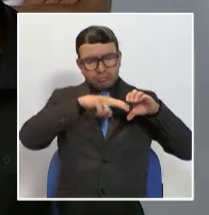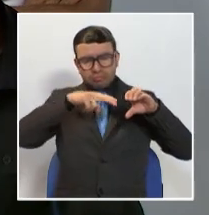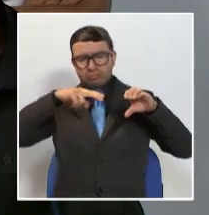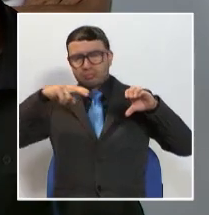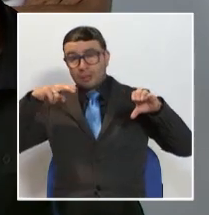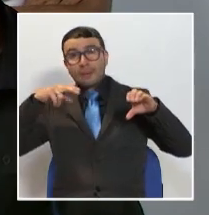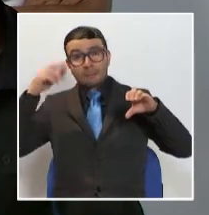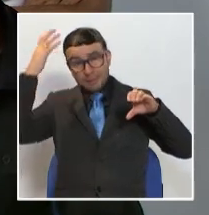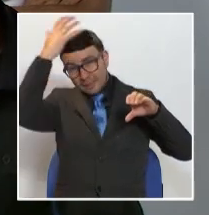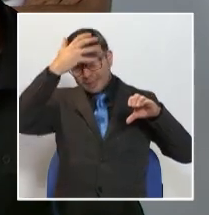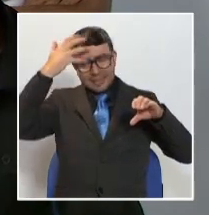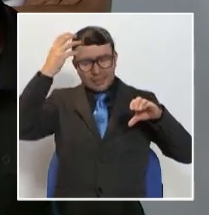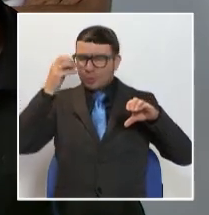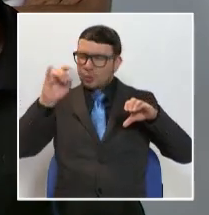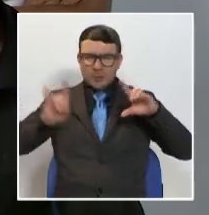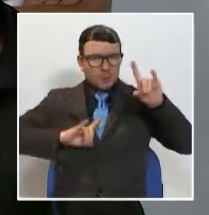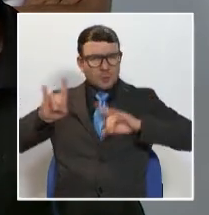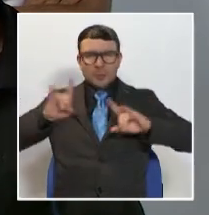estos casos.